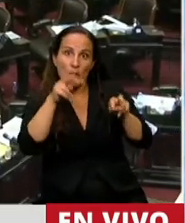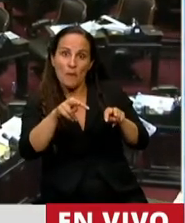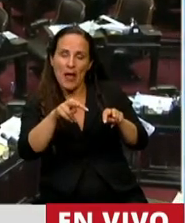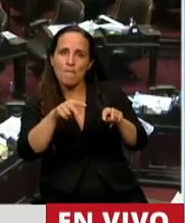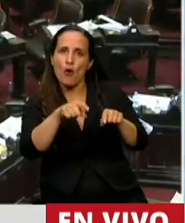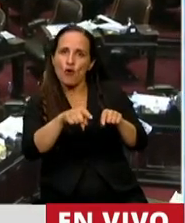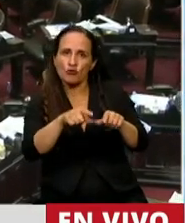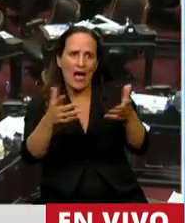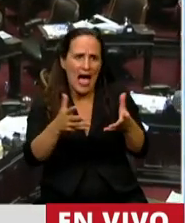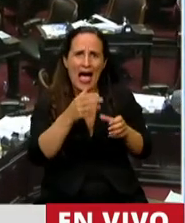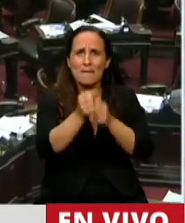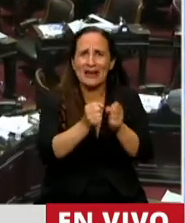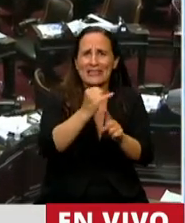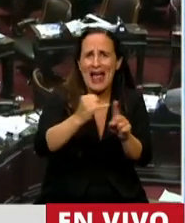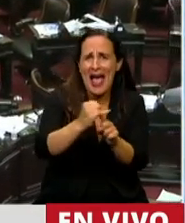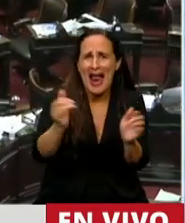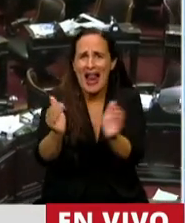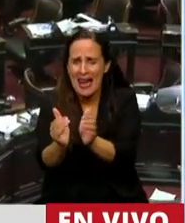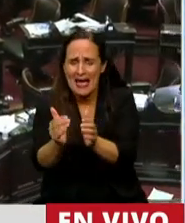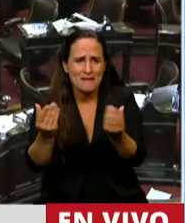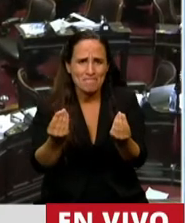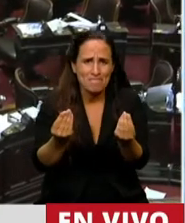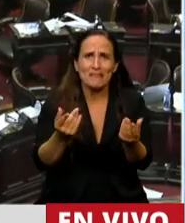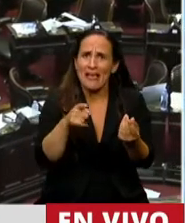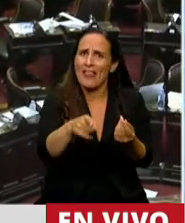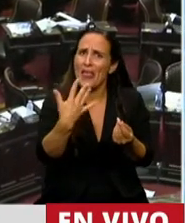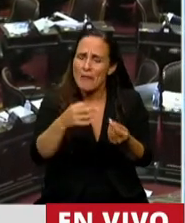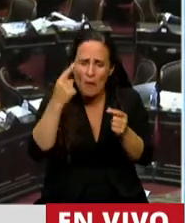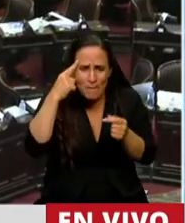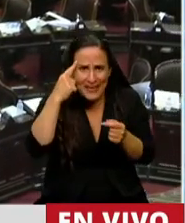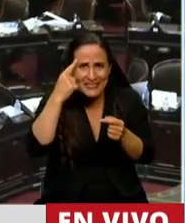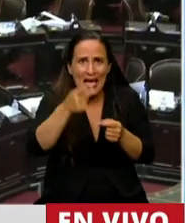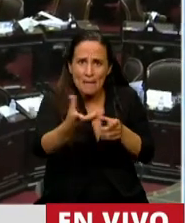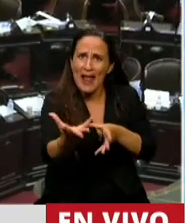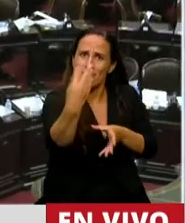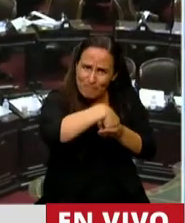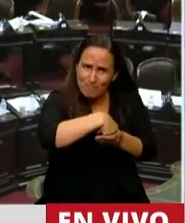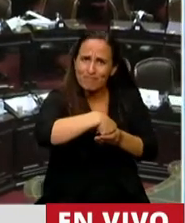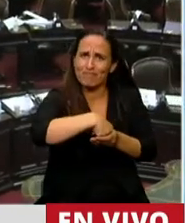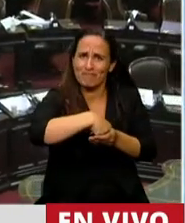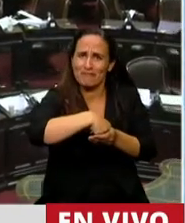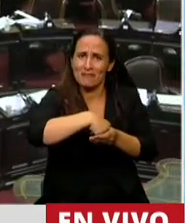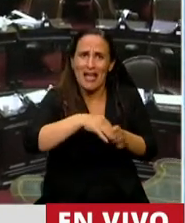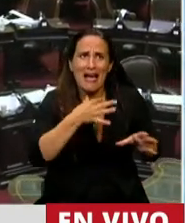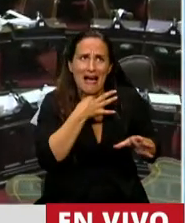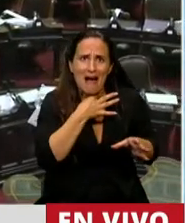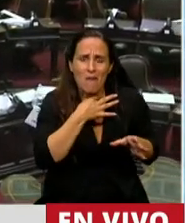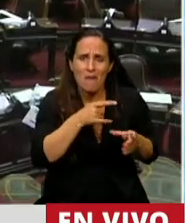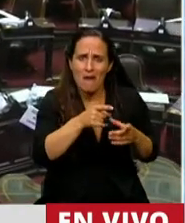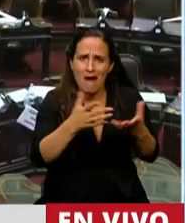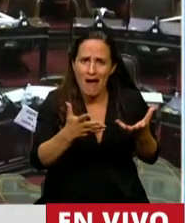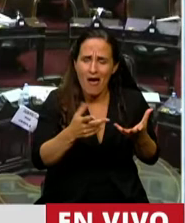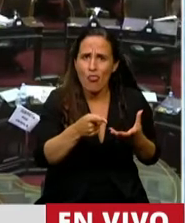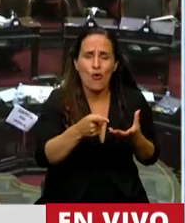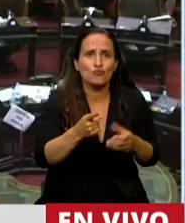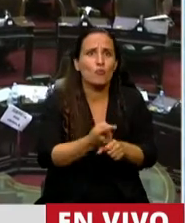pensando en cómo movilizamos recursos, pensemos en cómo incorporamos a aquellos que están en la informalidad, porque